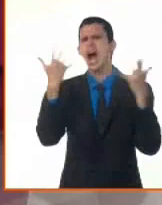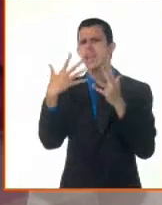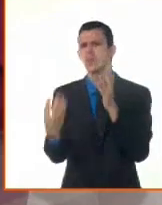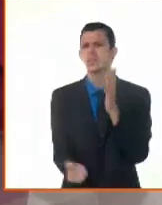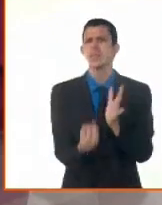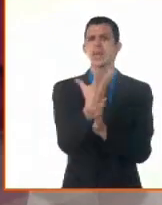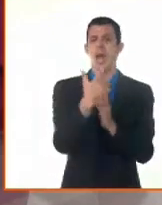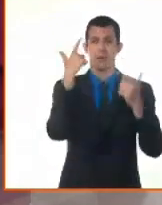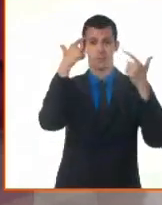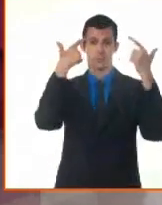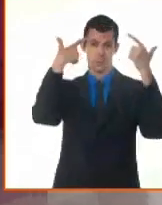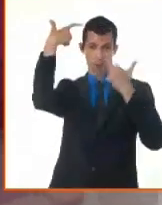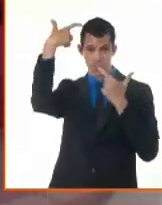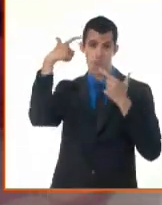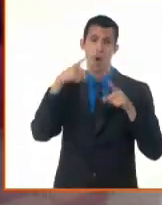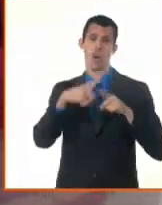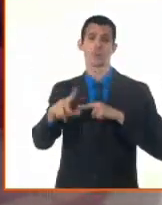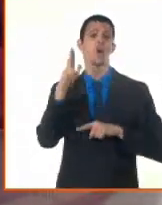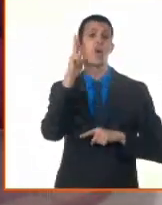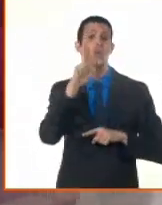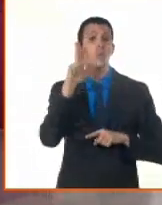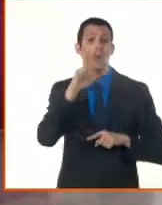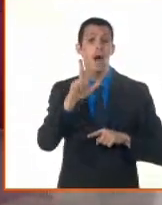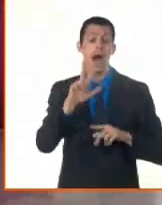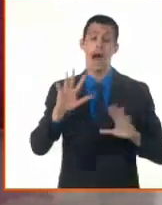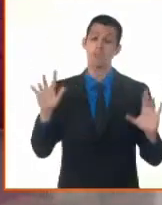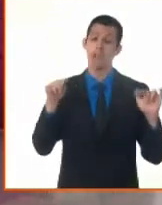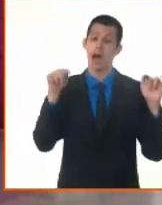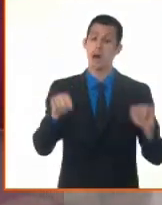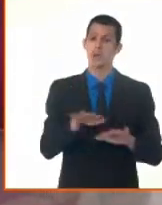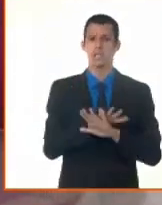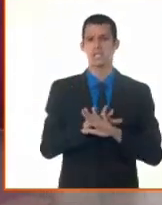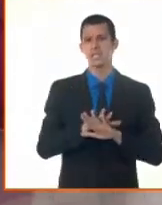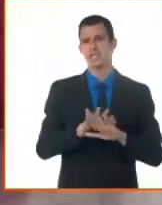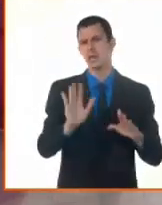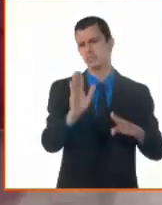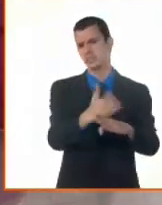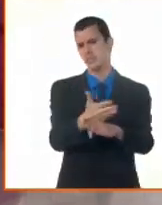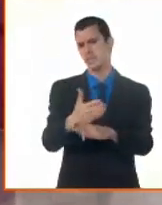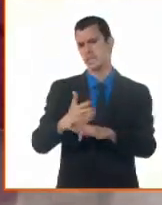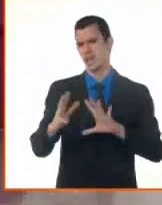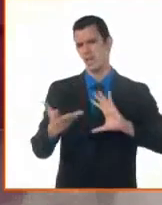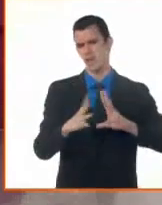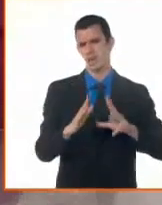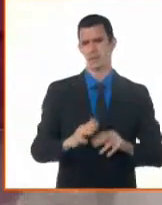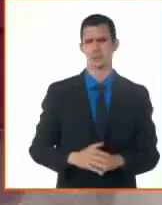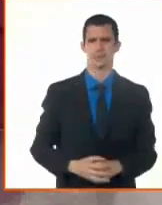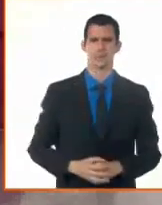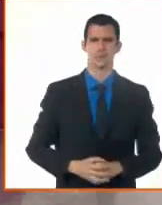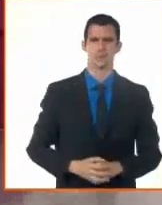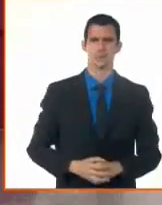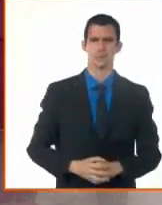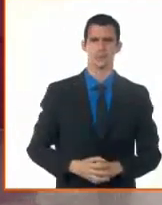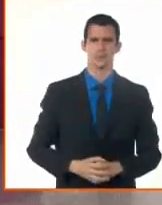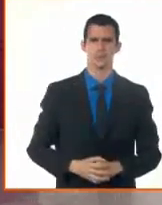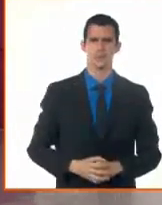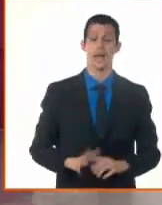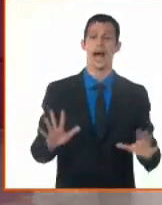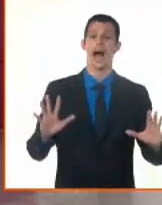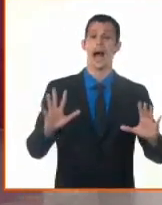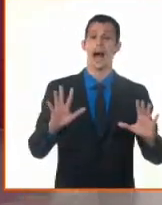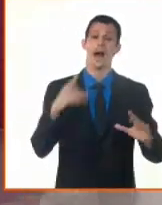tantos muy importante y diría yo que se une esto al camino de lograr mecanismos que